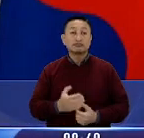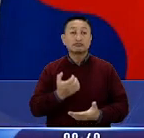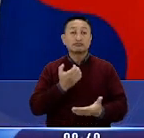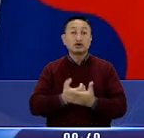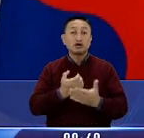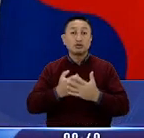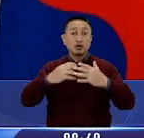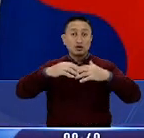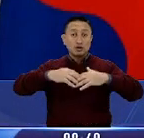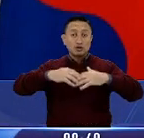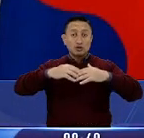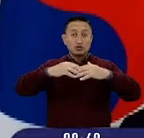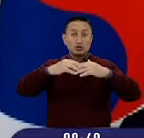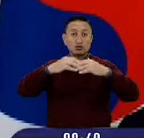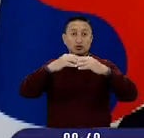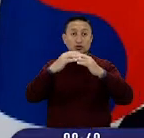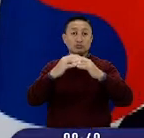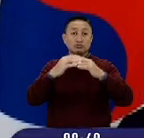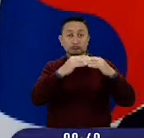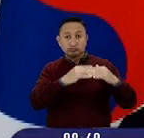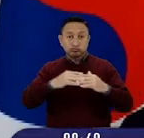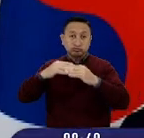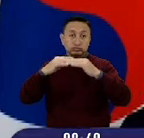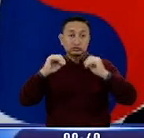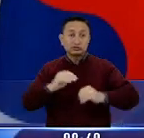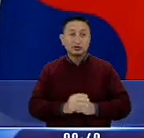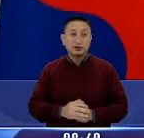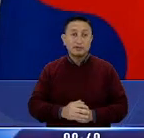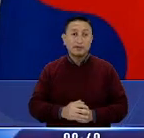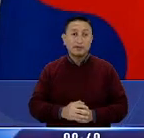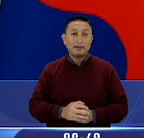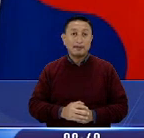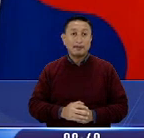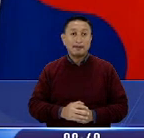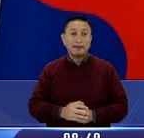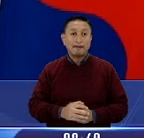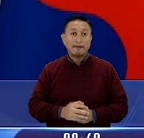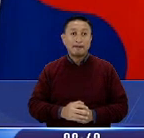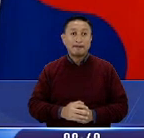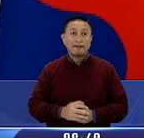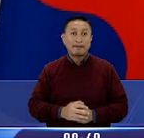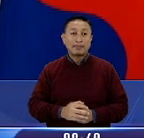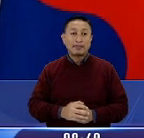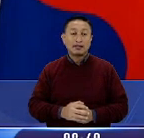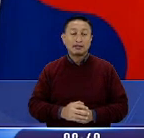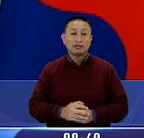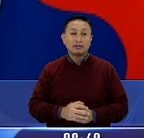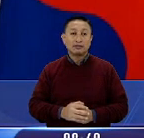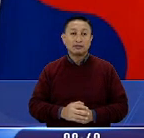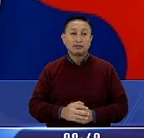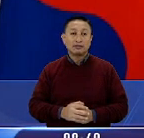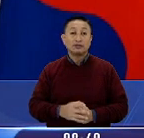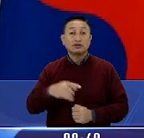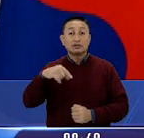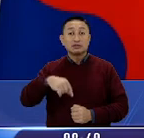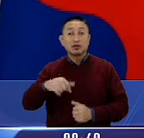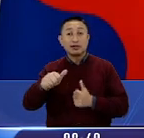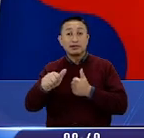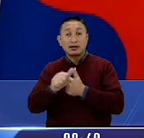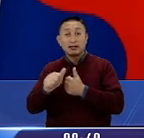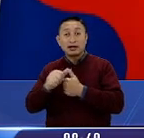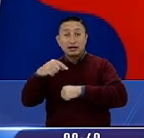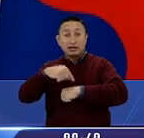un desarrollo democrático, conocido como el milagro del Liu Han, Es un corto periodo de tiempo